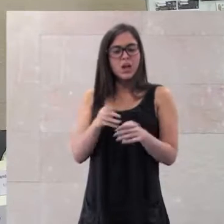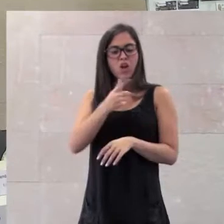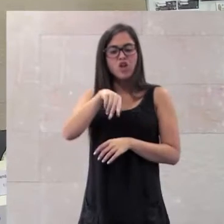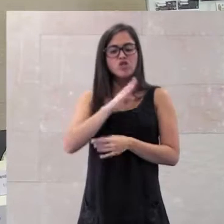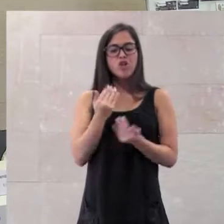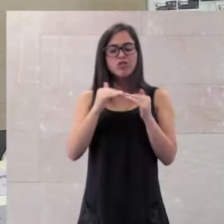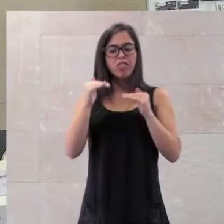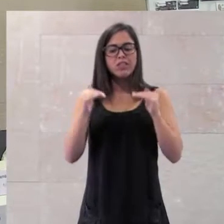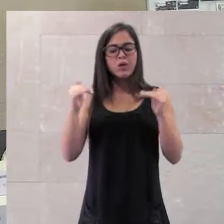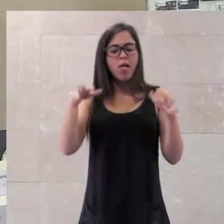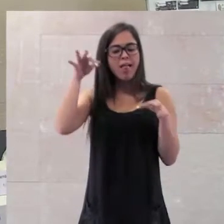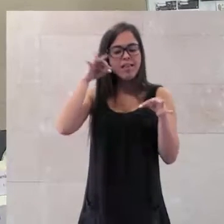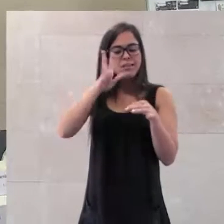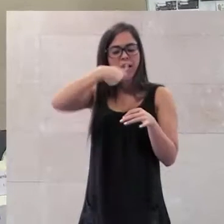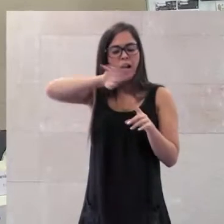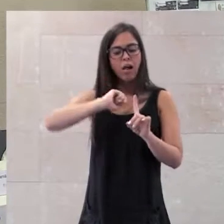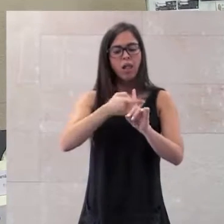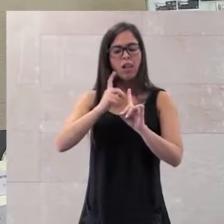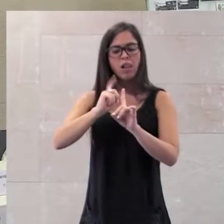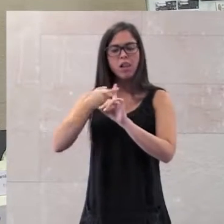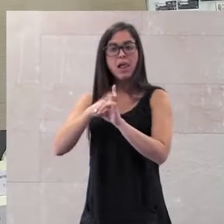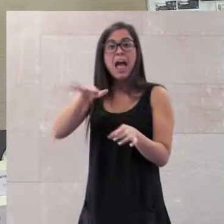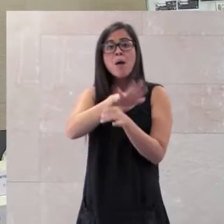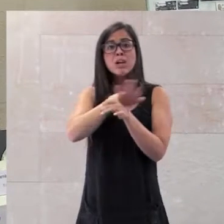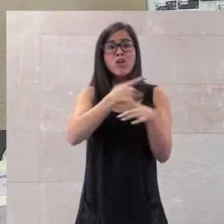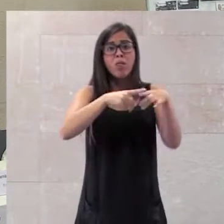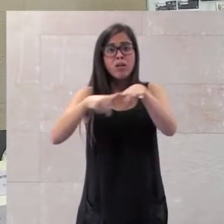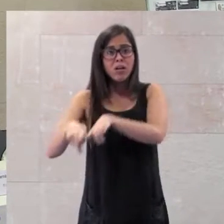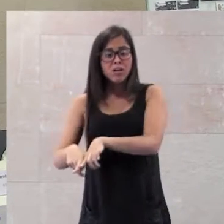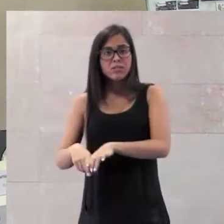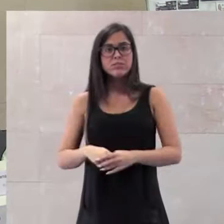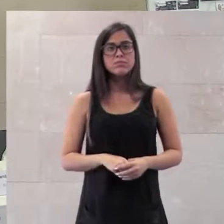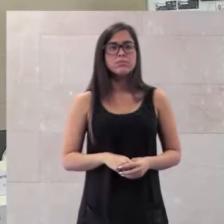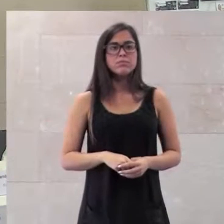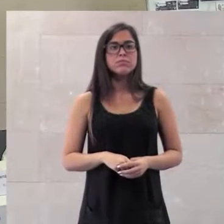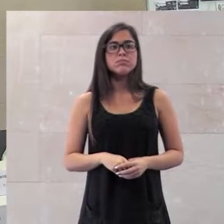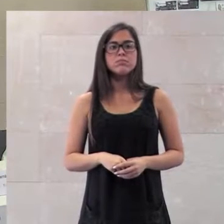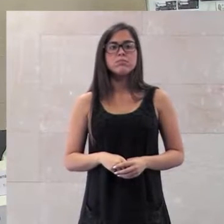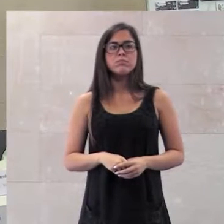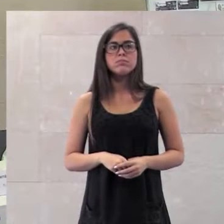relaciones de desigualdad en muchos aspectos, en muchos ámbitos. Y vamos